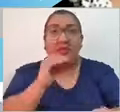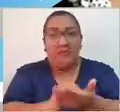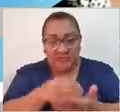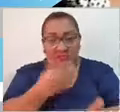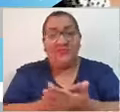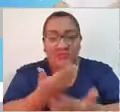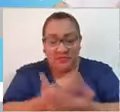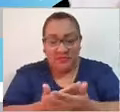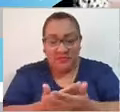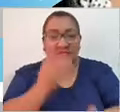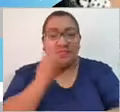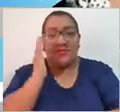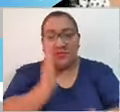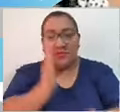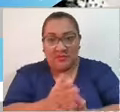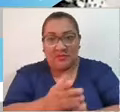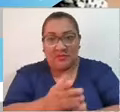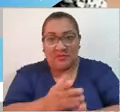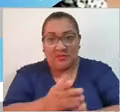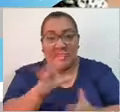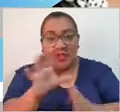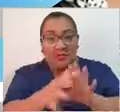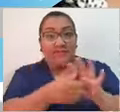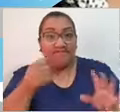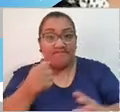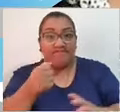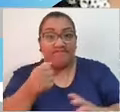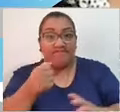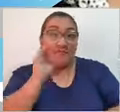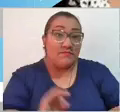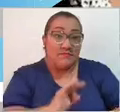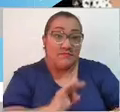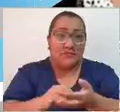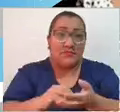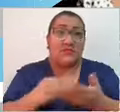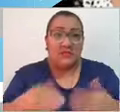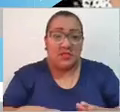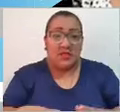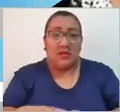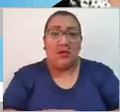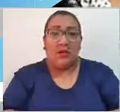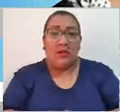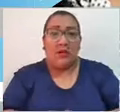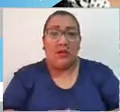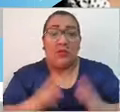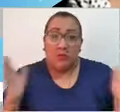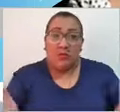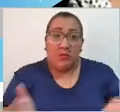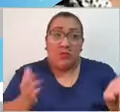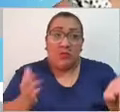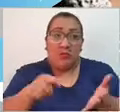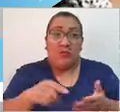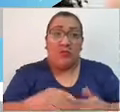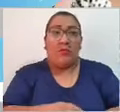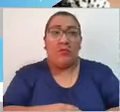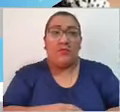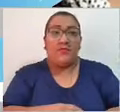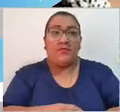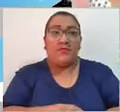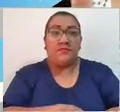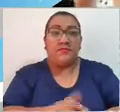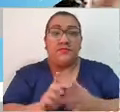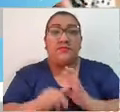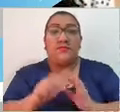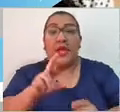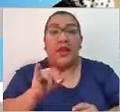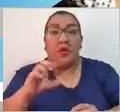de sanción. La coge, probablemente no la coge y tiene que estar debidamente motivada. Y Recursos